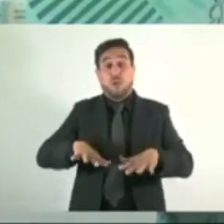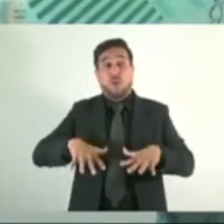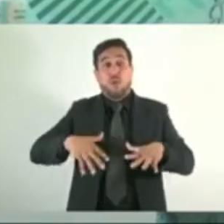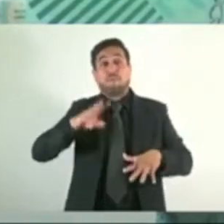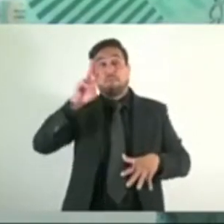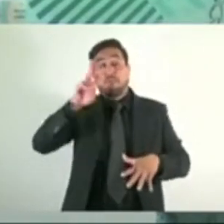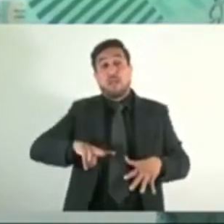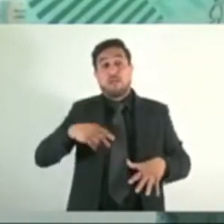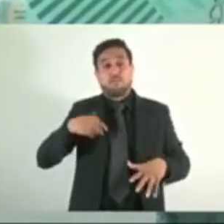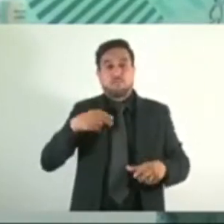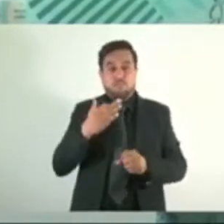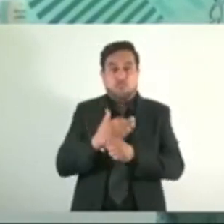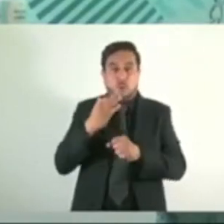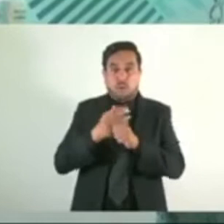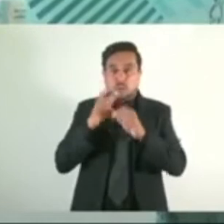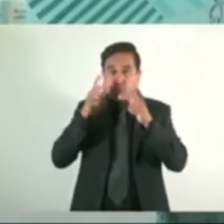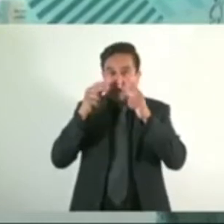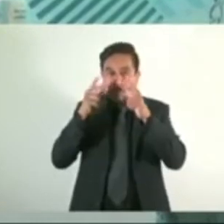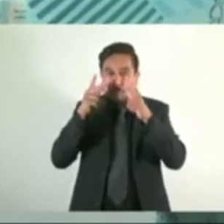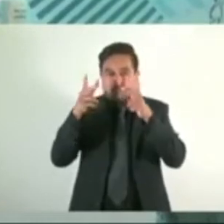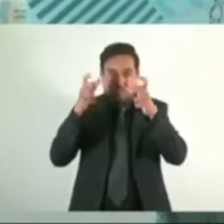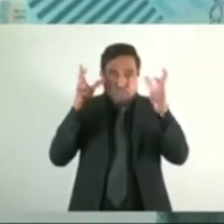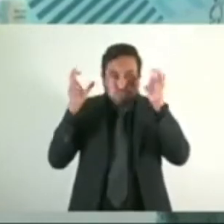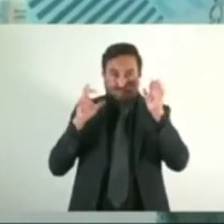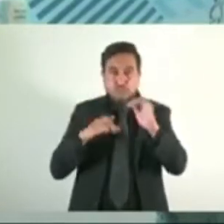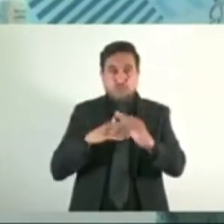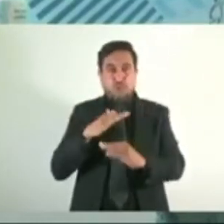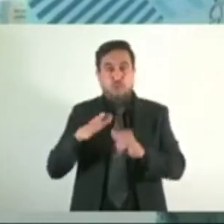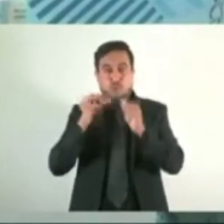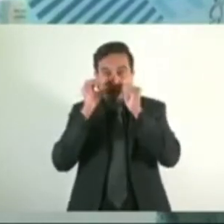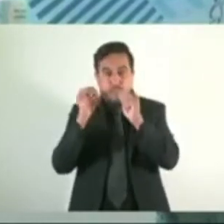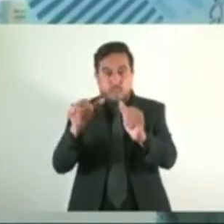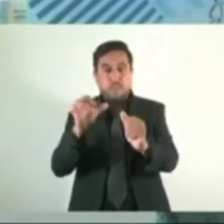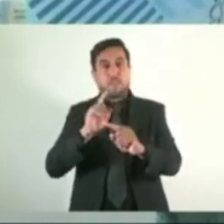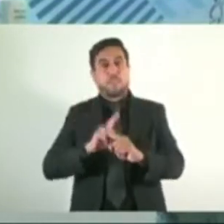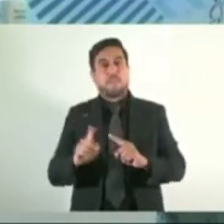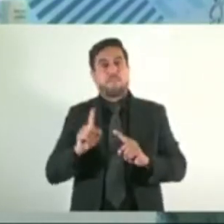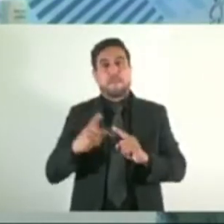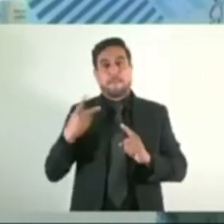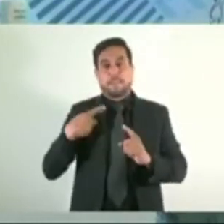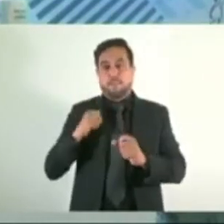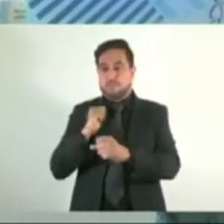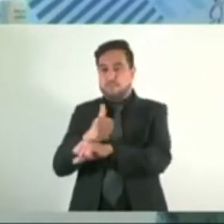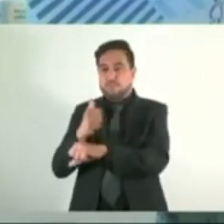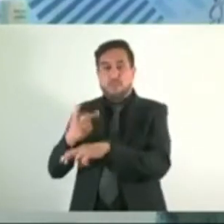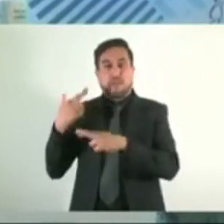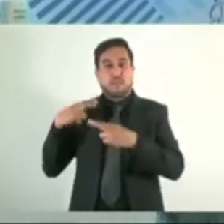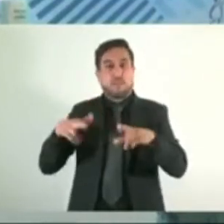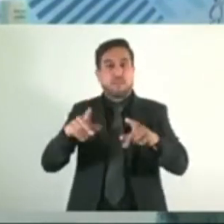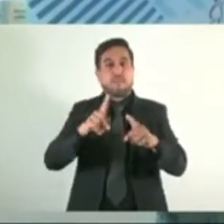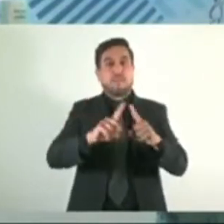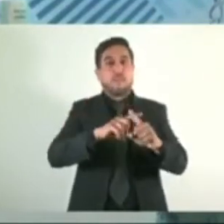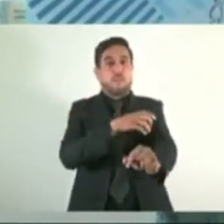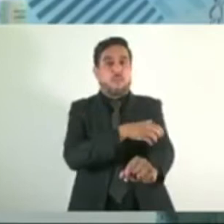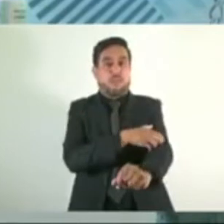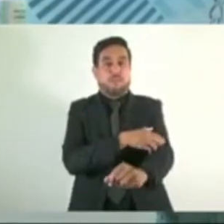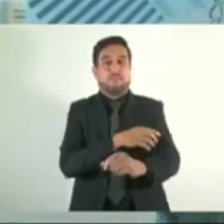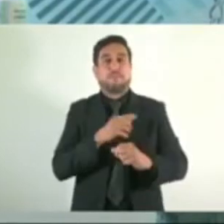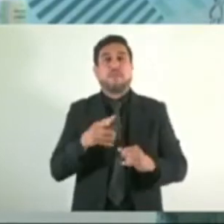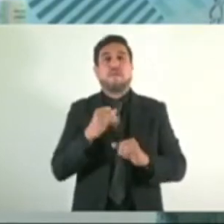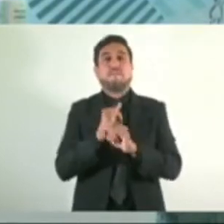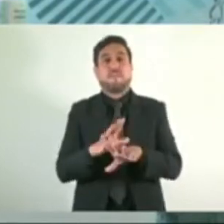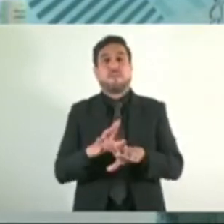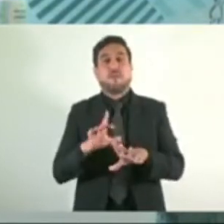permitido escuchar con atención y detenimiento, junto con las representaciones de los otros poderes públicos, el informe